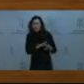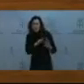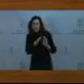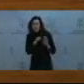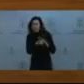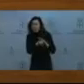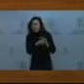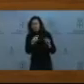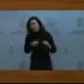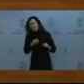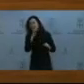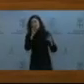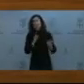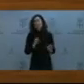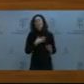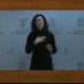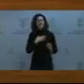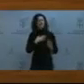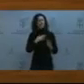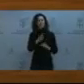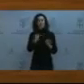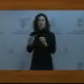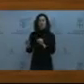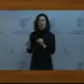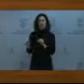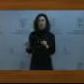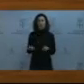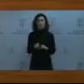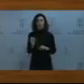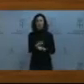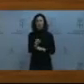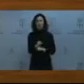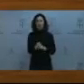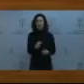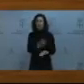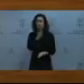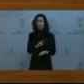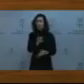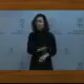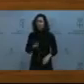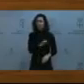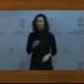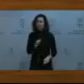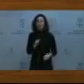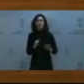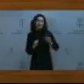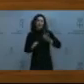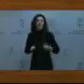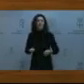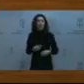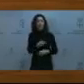así pueden obviar lo que se hace en las comunidades autónomas, pero también ustedes lo que hacen desde el propio